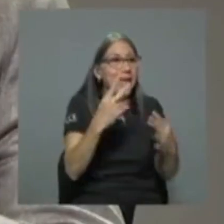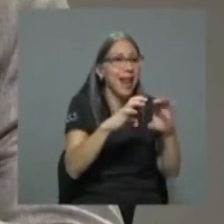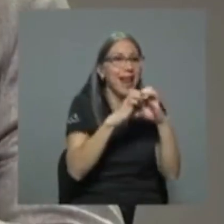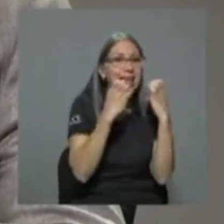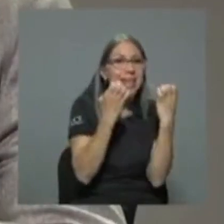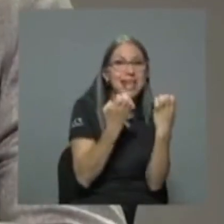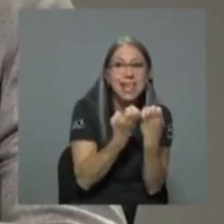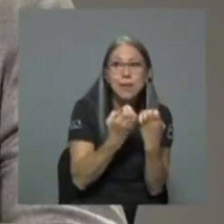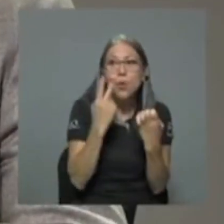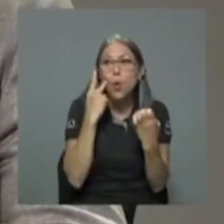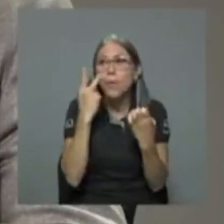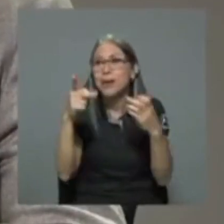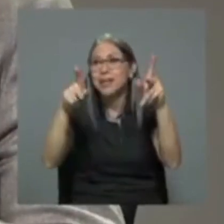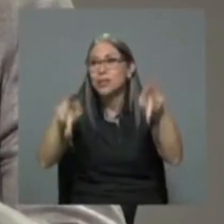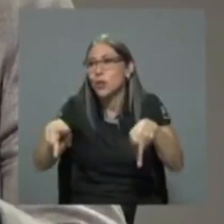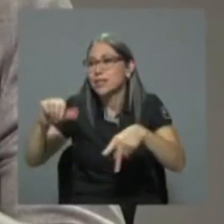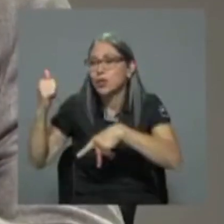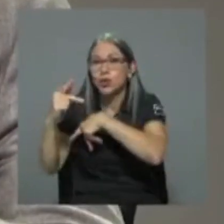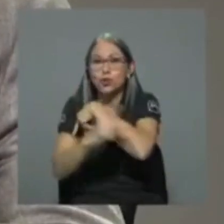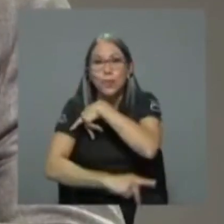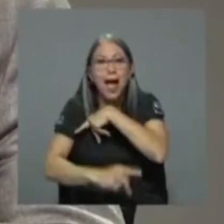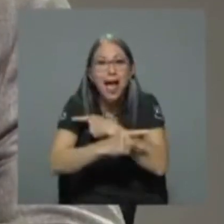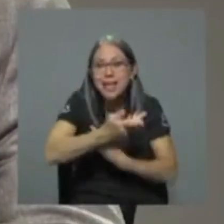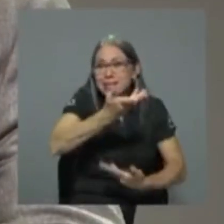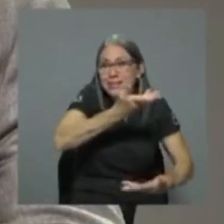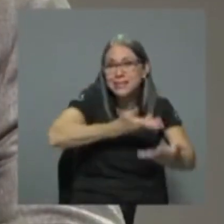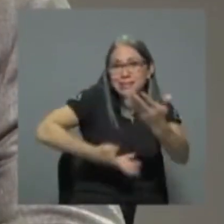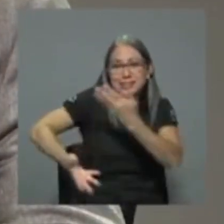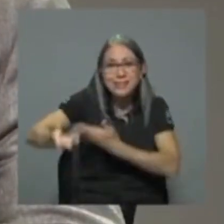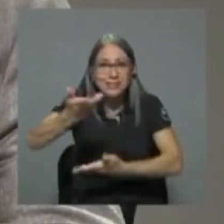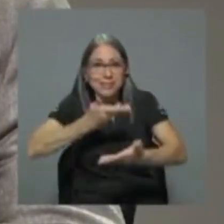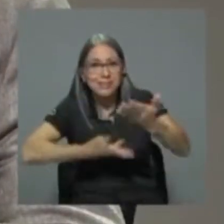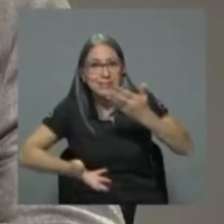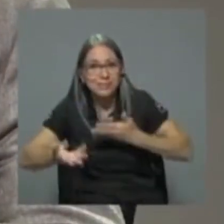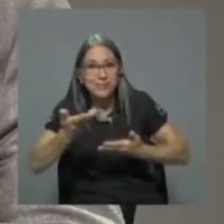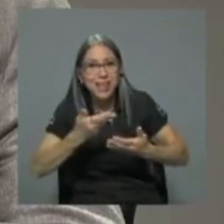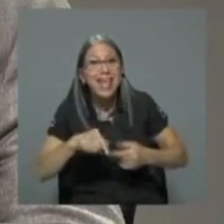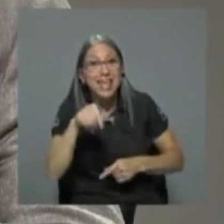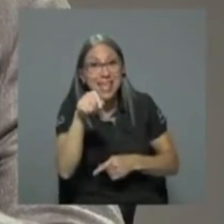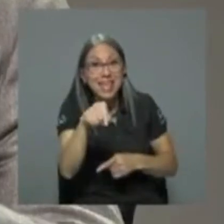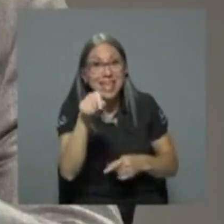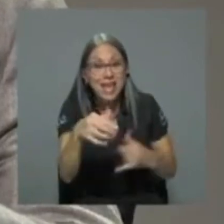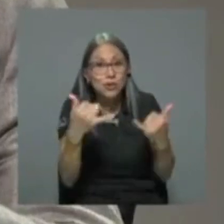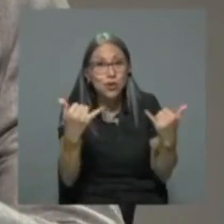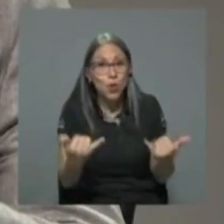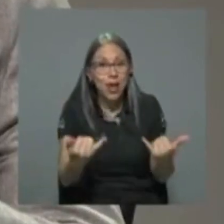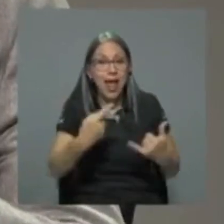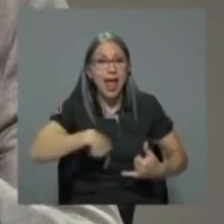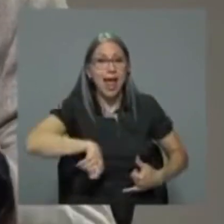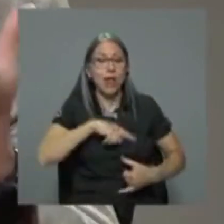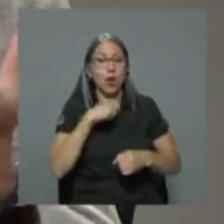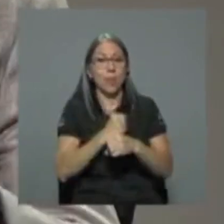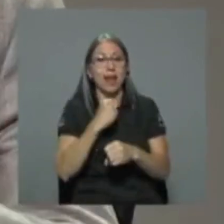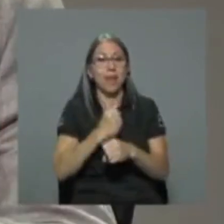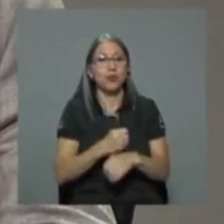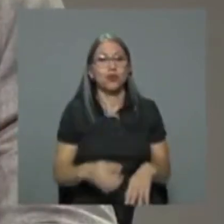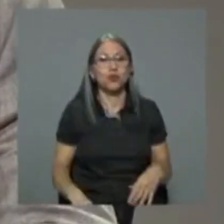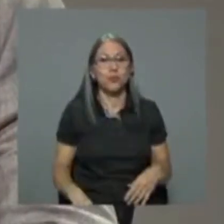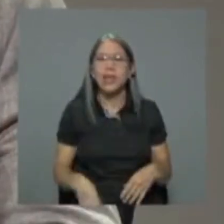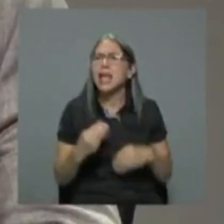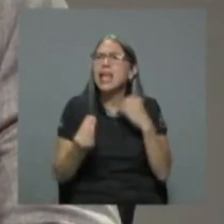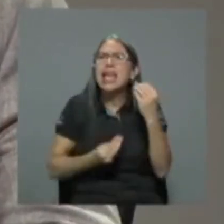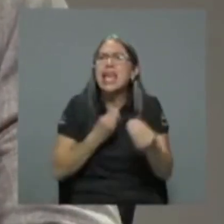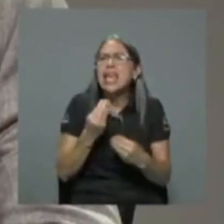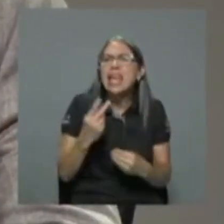los demás países. Y ese es el mundo en el que hoy en el que operamos. ¿Qué vamos a ver a